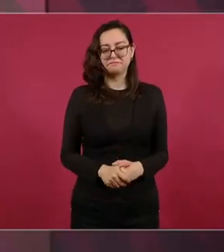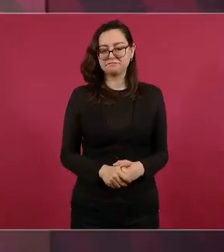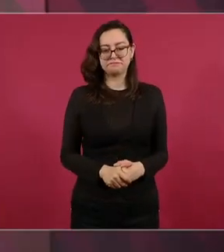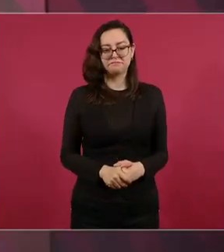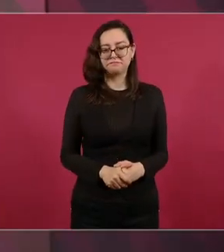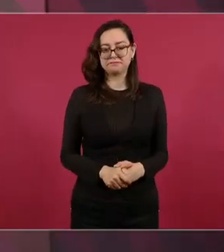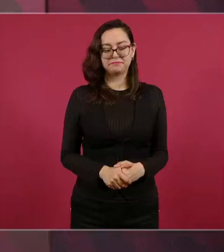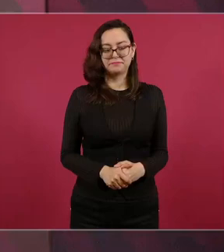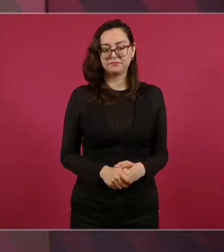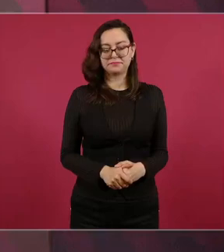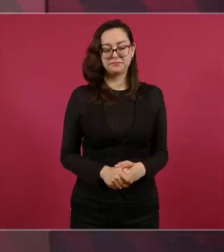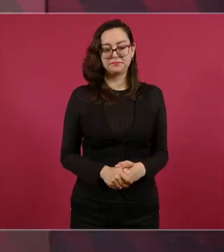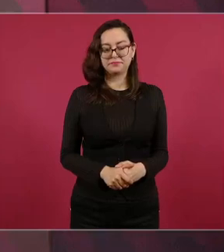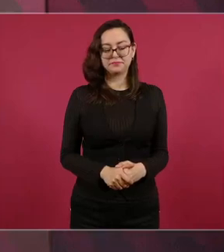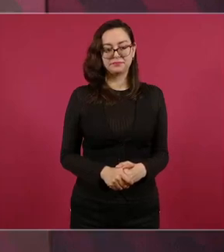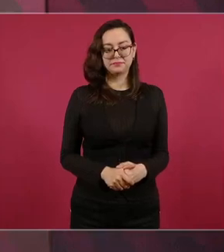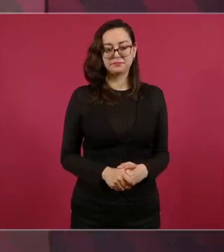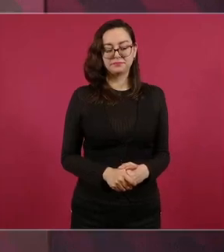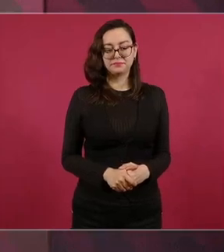pero esto